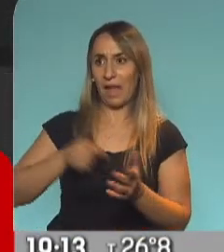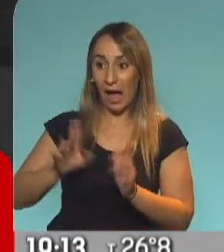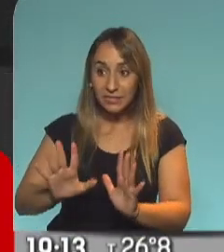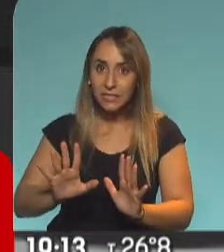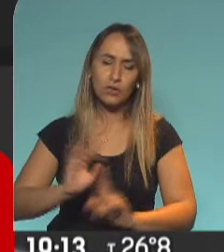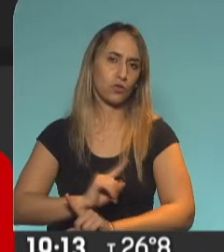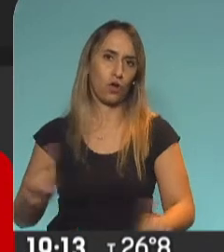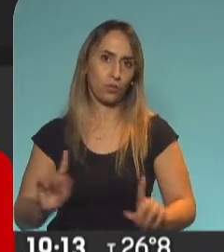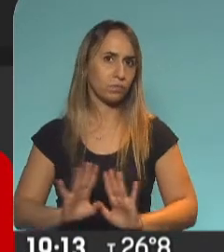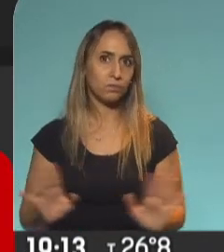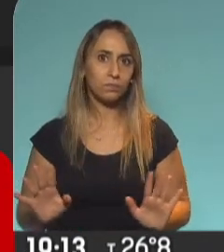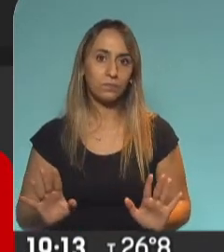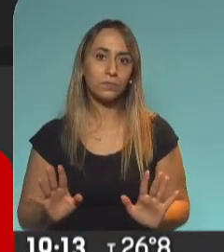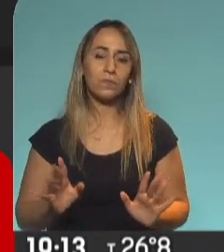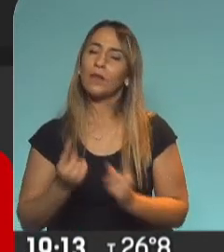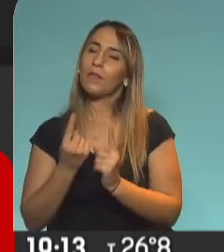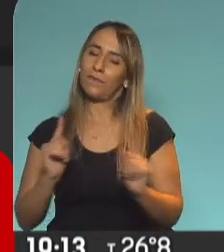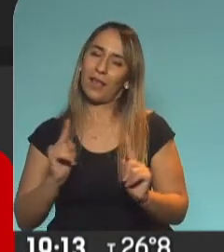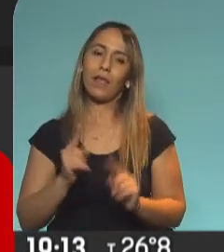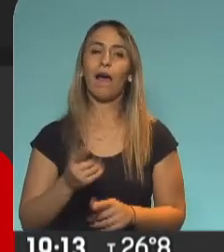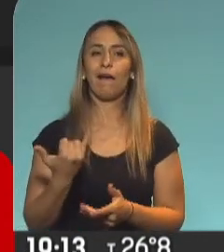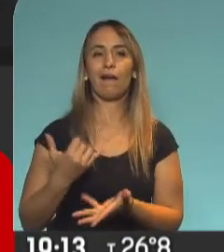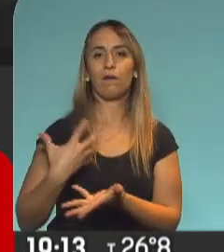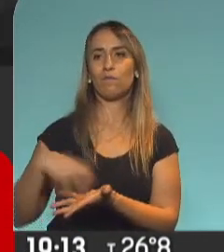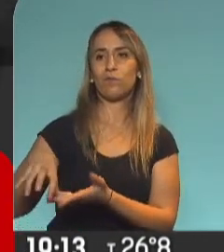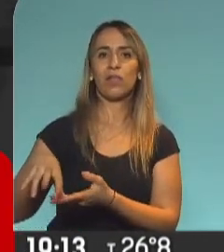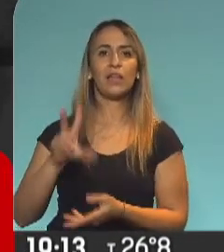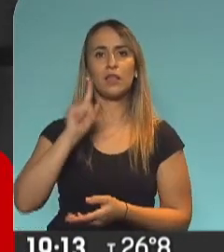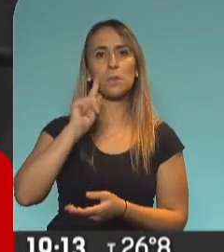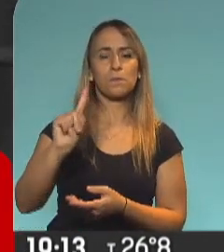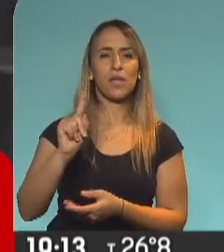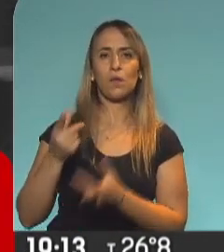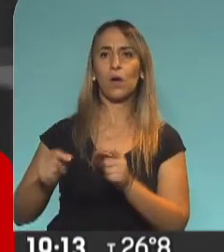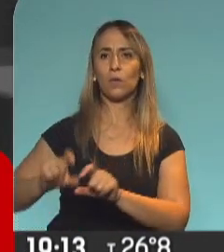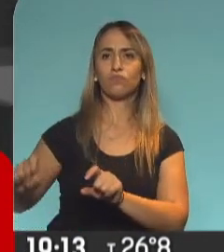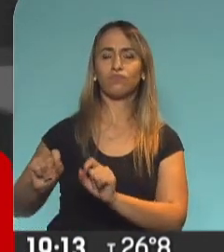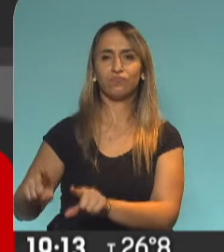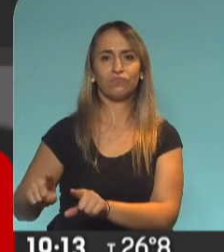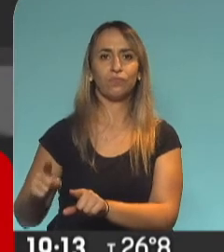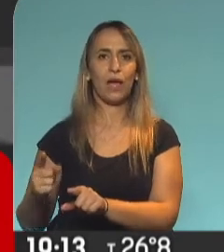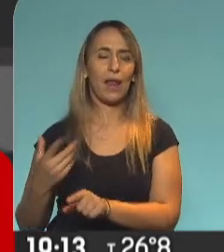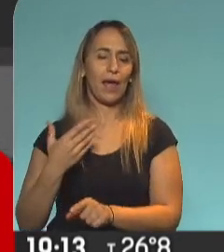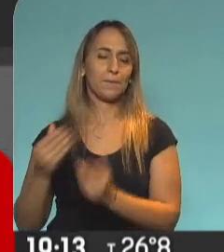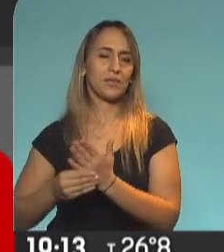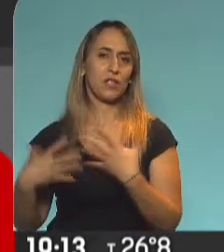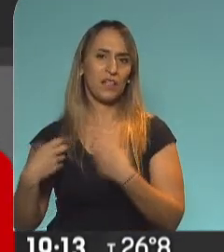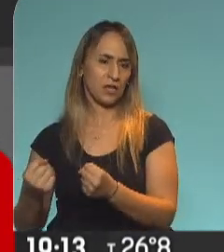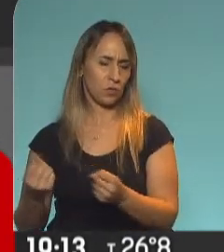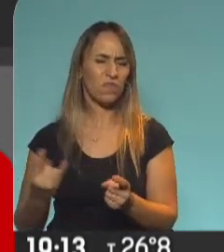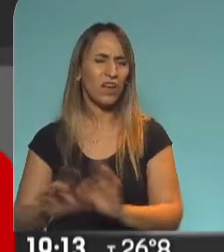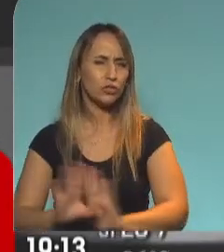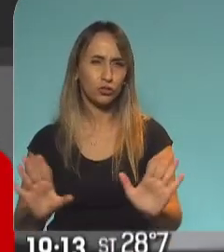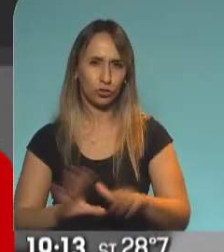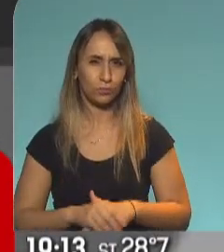otra cosa es decir que hay un vacunatorio VIP y que hay 3.000 dosis para uso discrecional del Ministerio de Salud, lo cual es absolutamente falso. ¿No